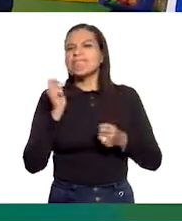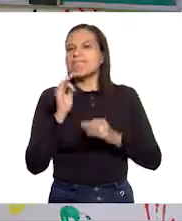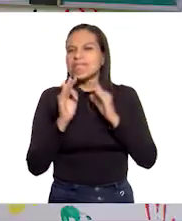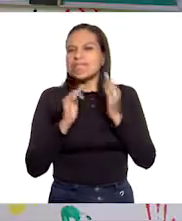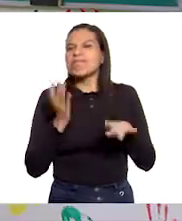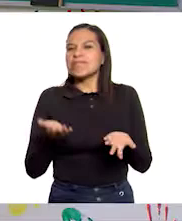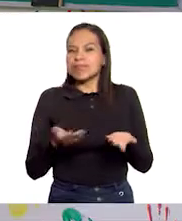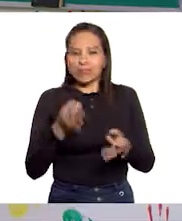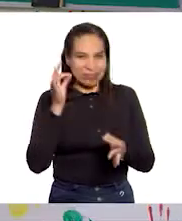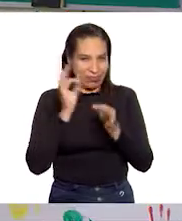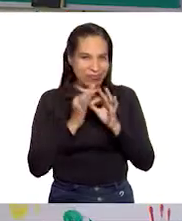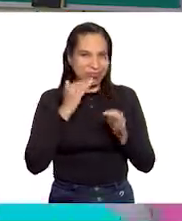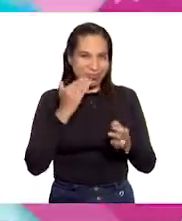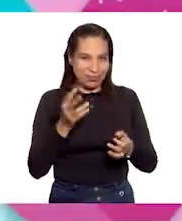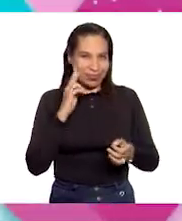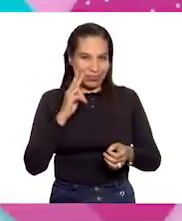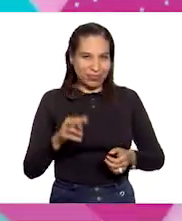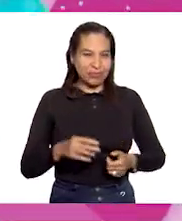se trata. ¡Perfecto!